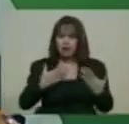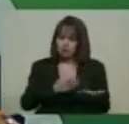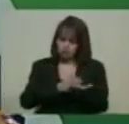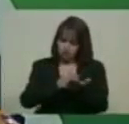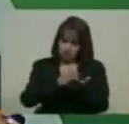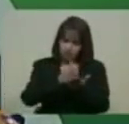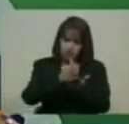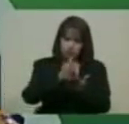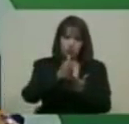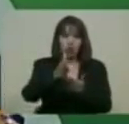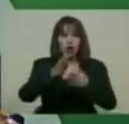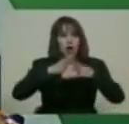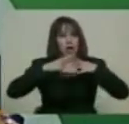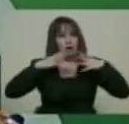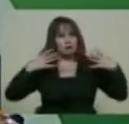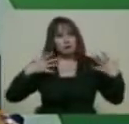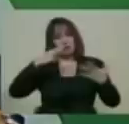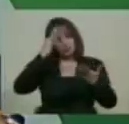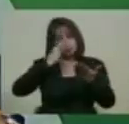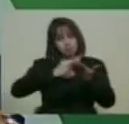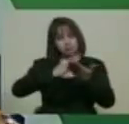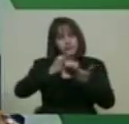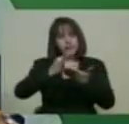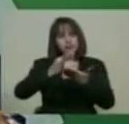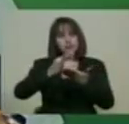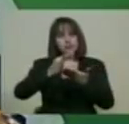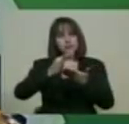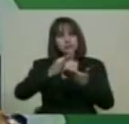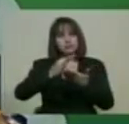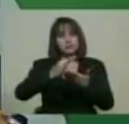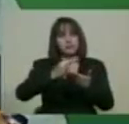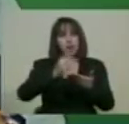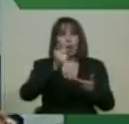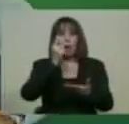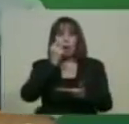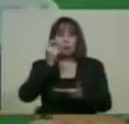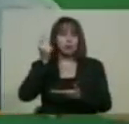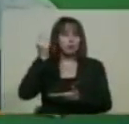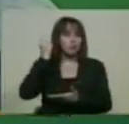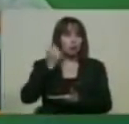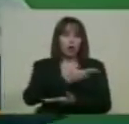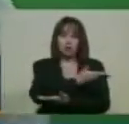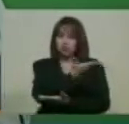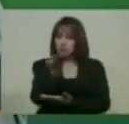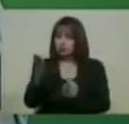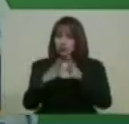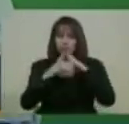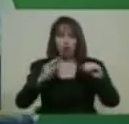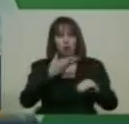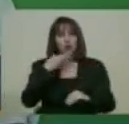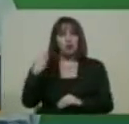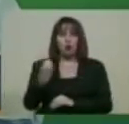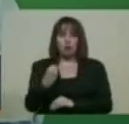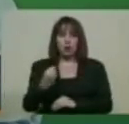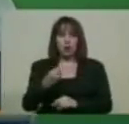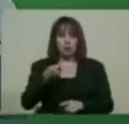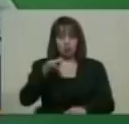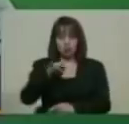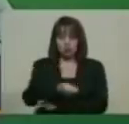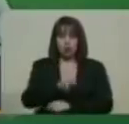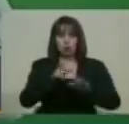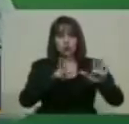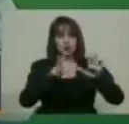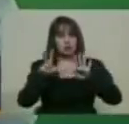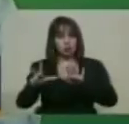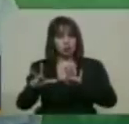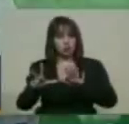muy grande que hemos recorrido. Muchachos y muchachas, cadetes de la promoción 88,